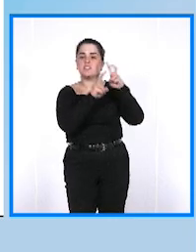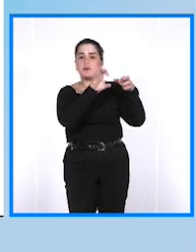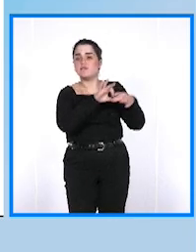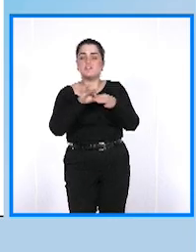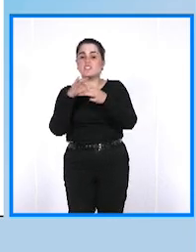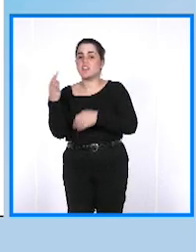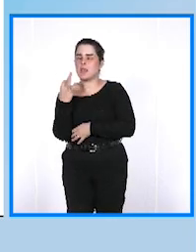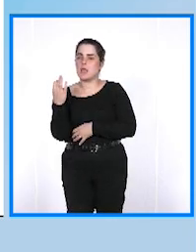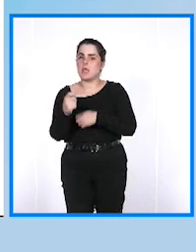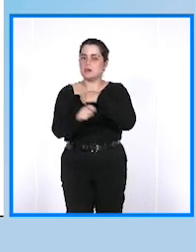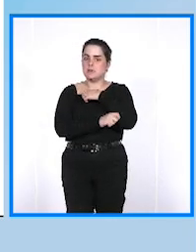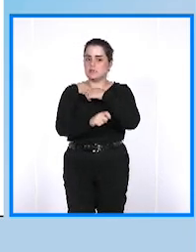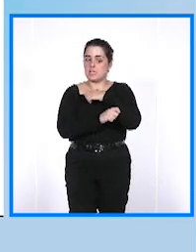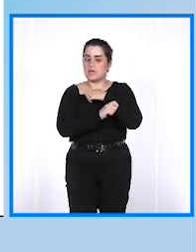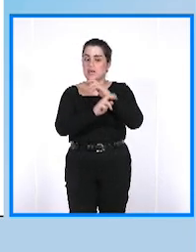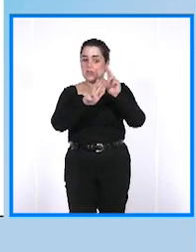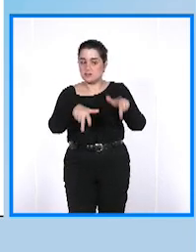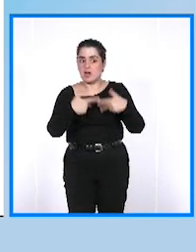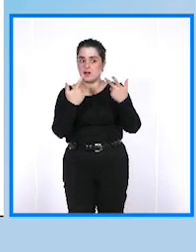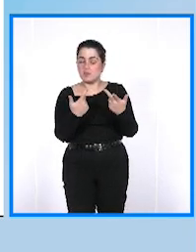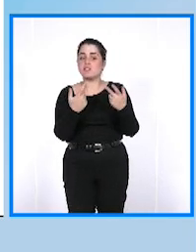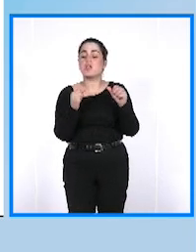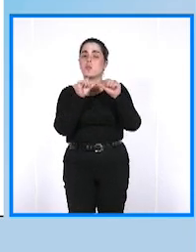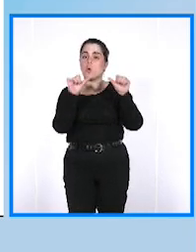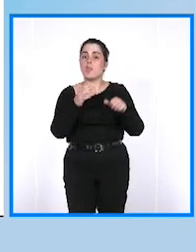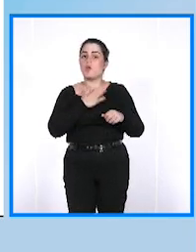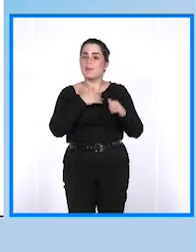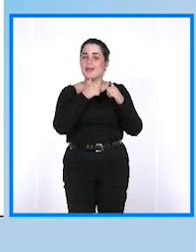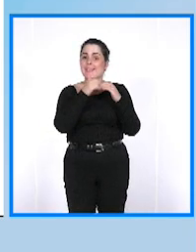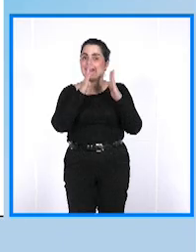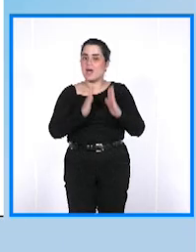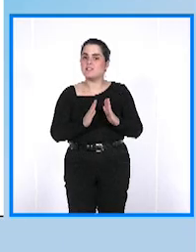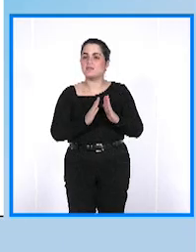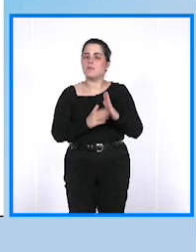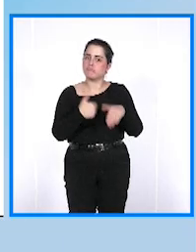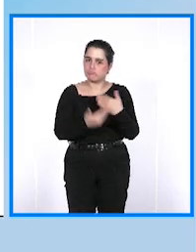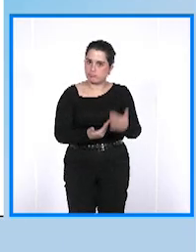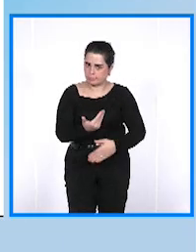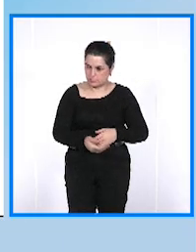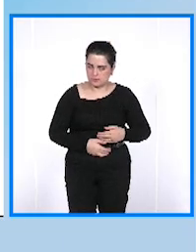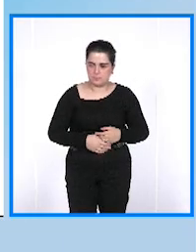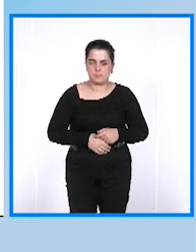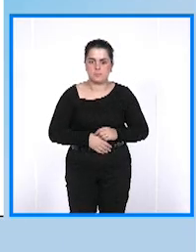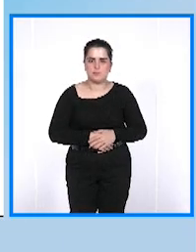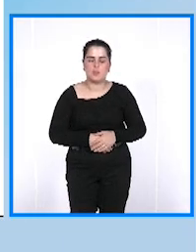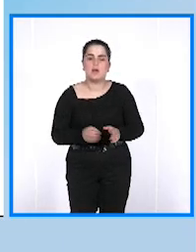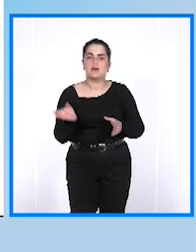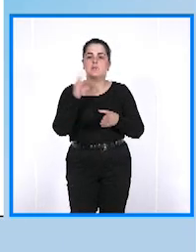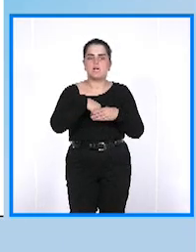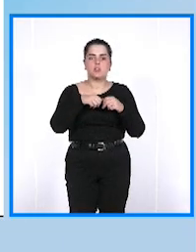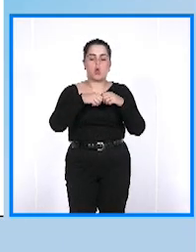a aquellas estrategias que nos va a permitir que el modelo mi casa eh funcione Dentro de este